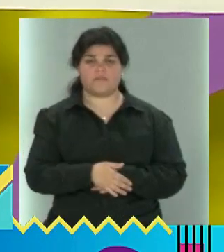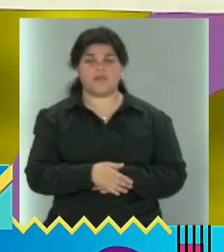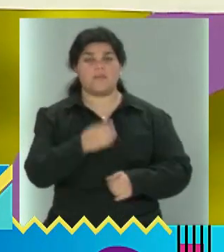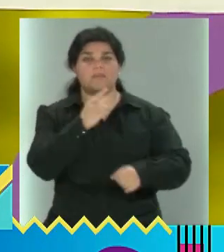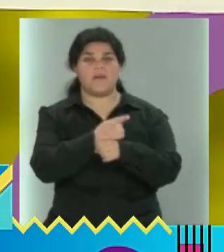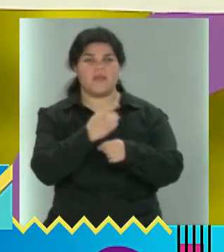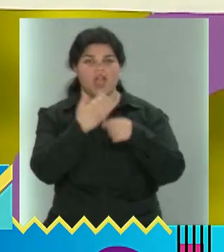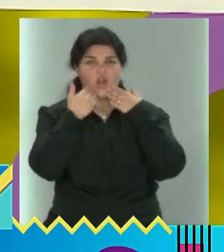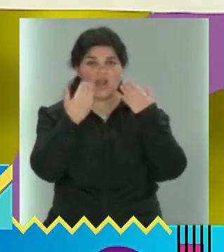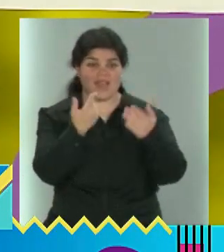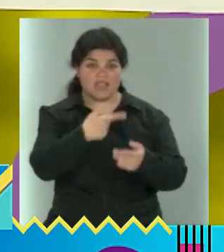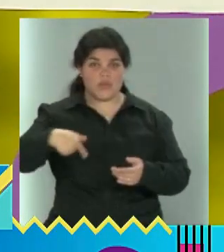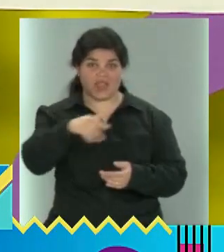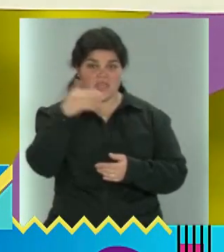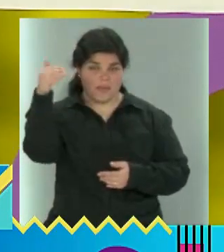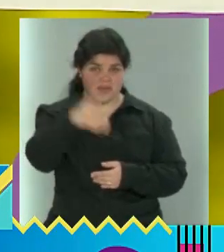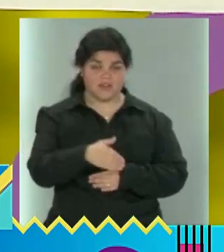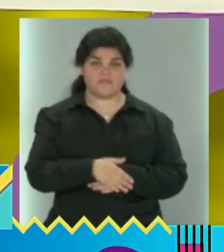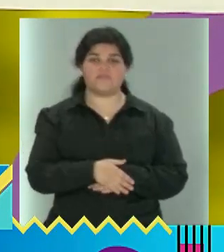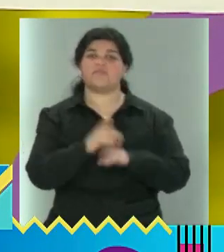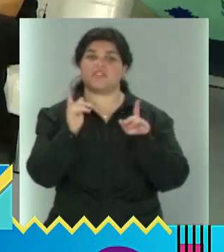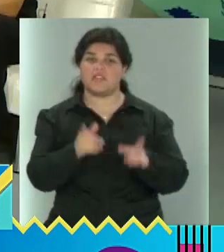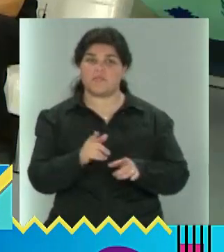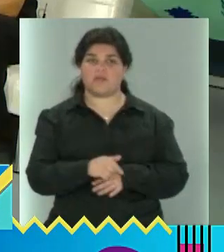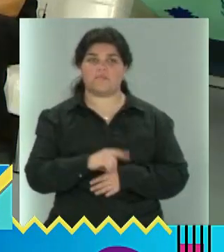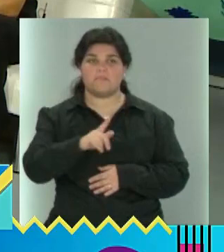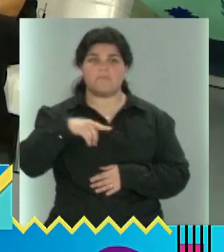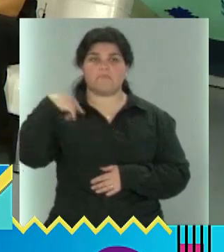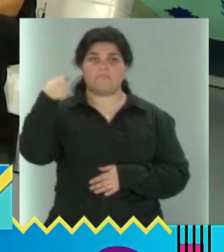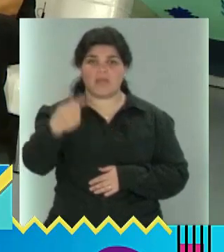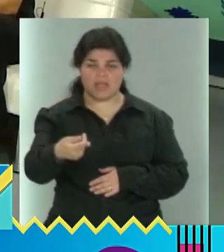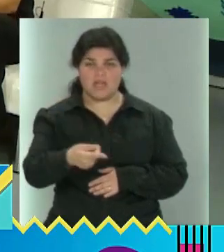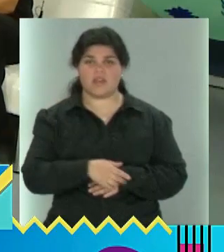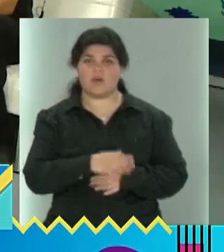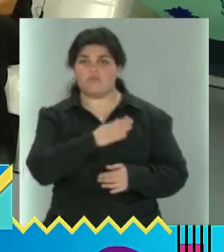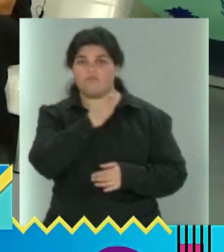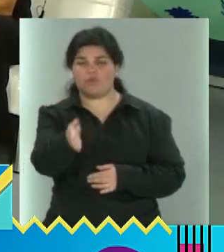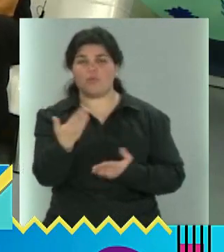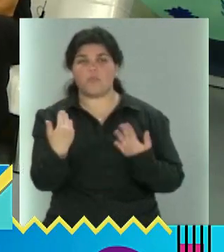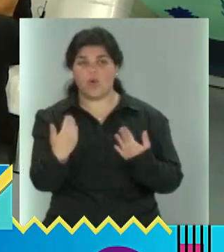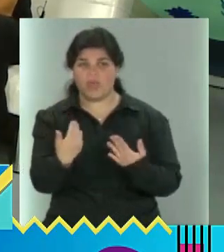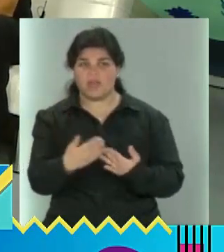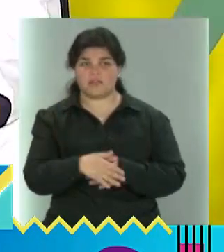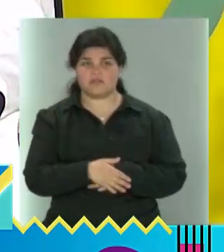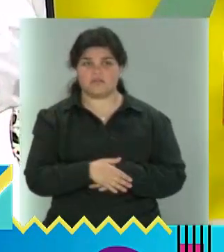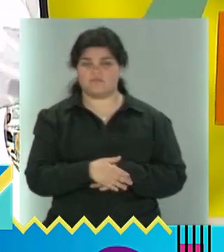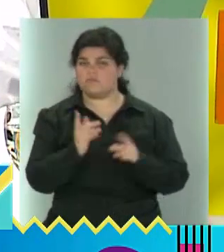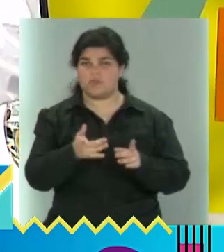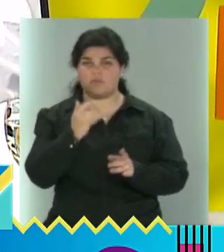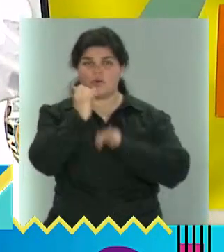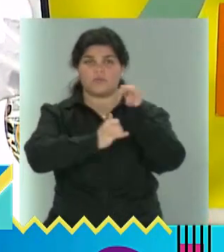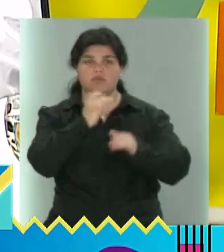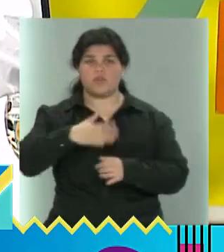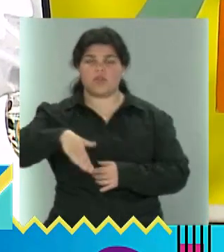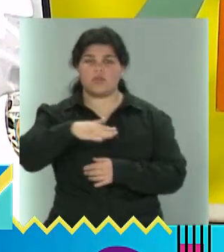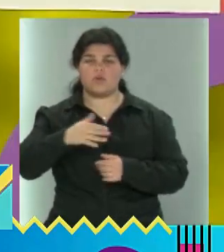han venido. Invitarlos a que participen mañana también de esa expo de artes marciales. Lo decíamos, en el gimnasio